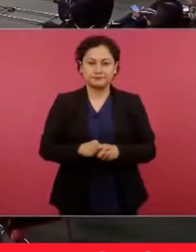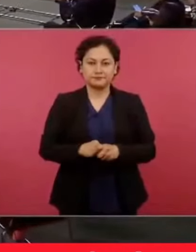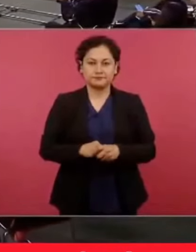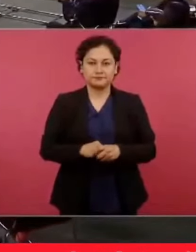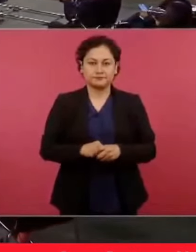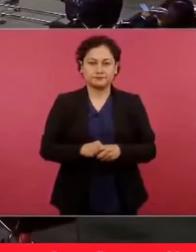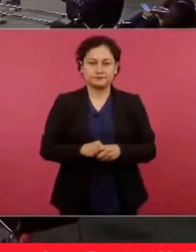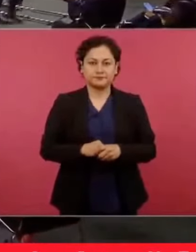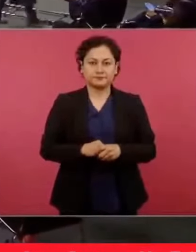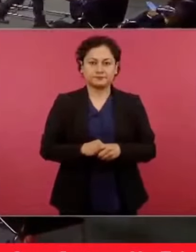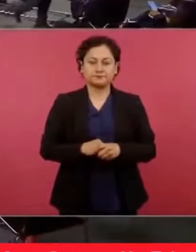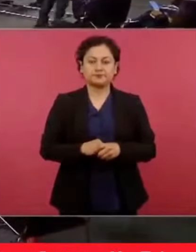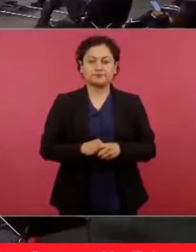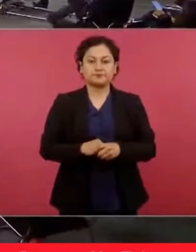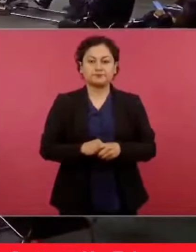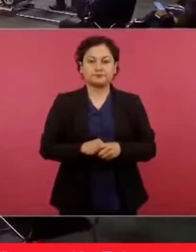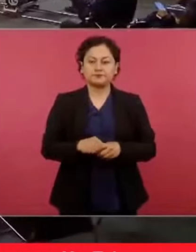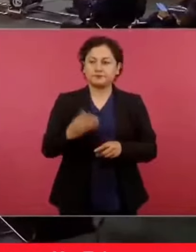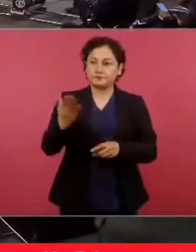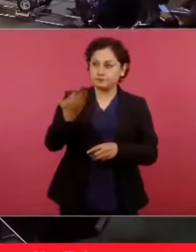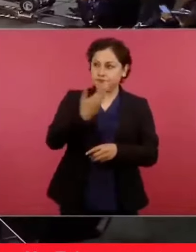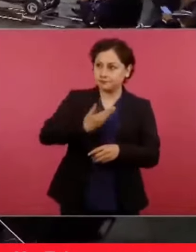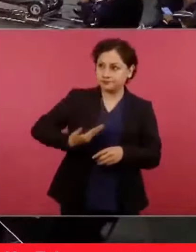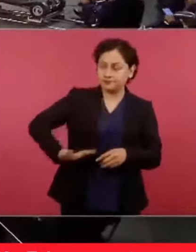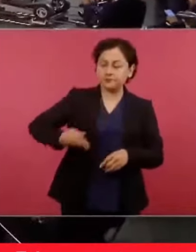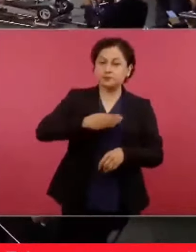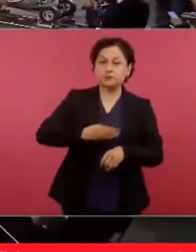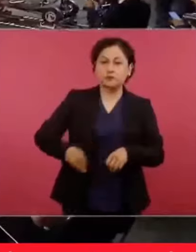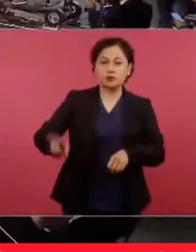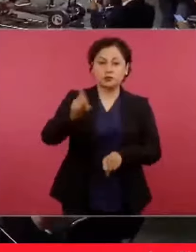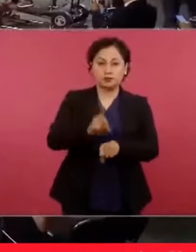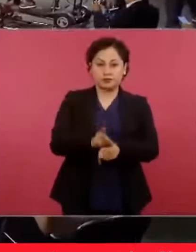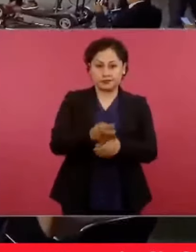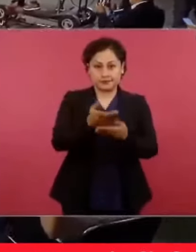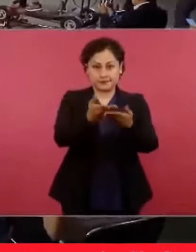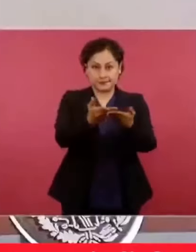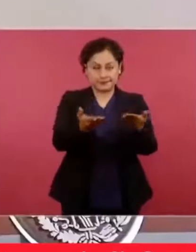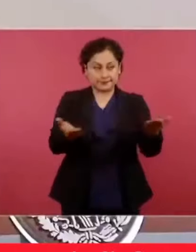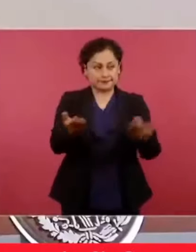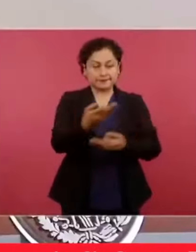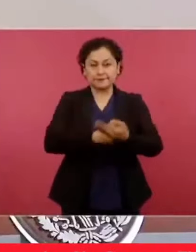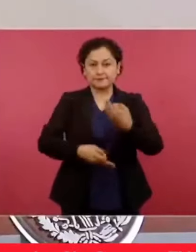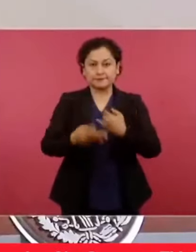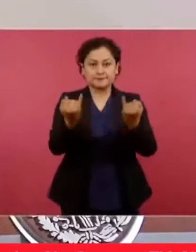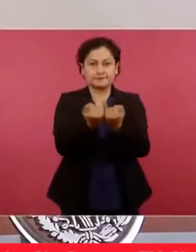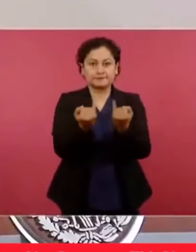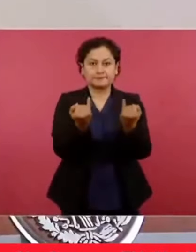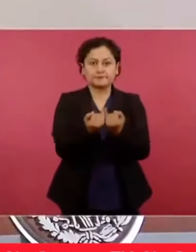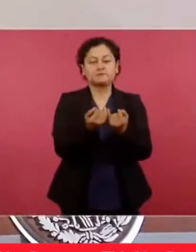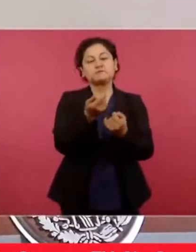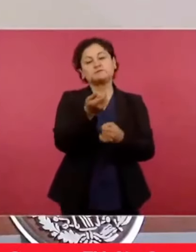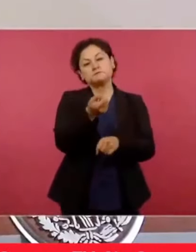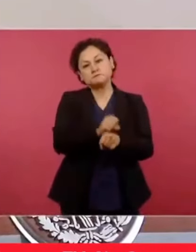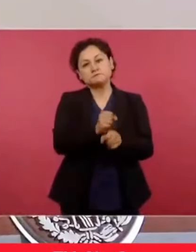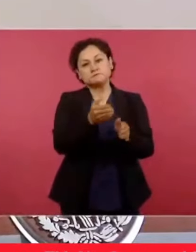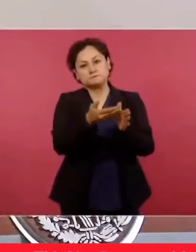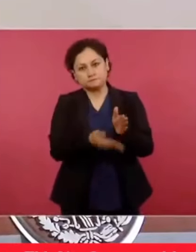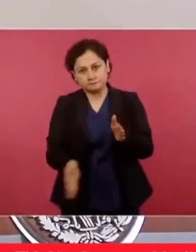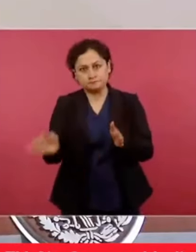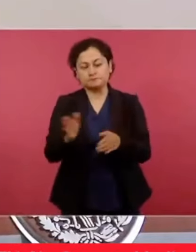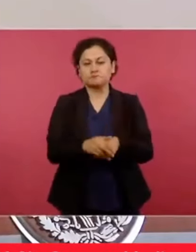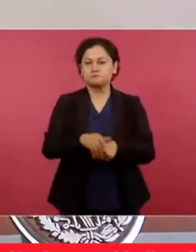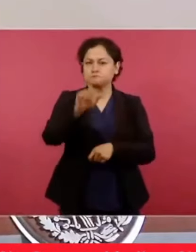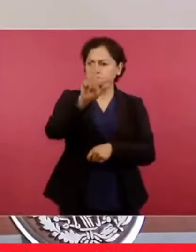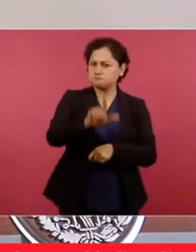precios señor presidente muy buenos días tenga usted y a todas y todos los presentes un buen inicio de semana arrancamos Como cada